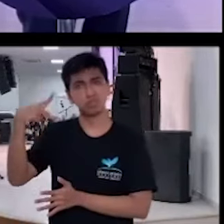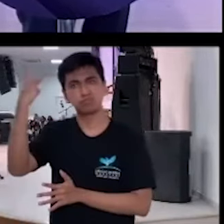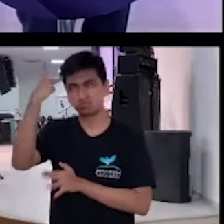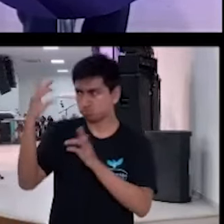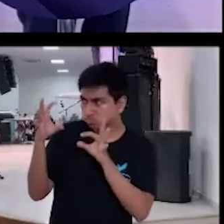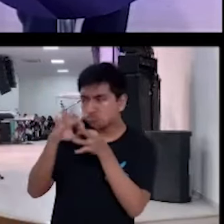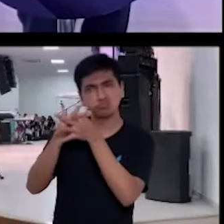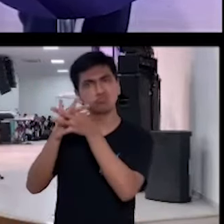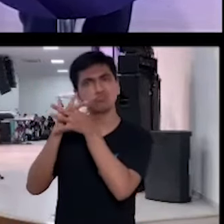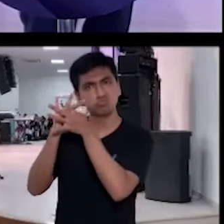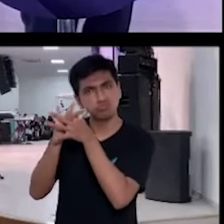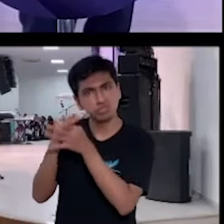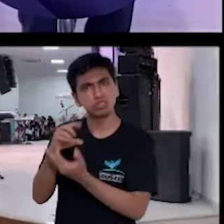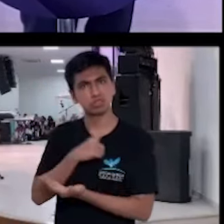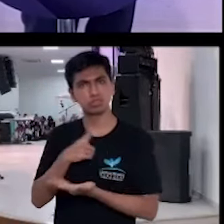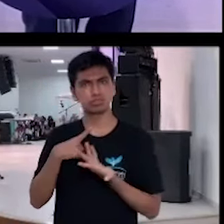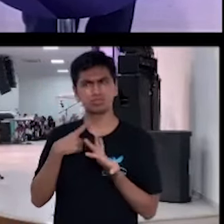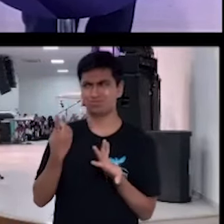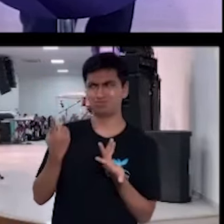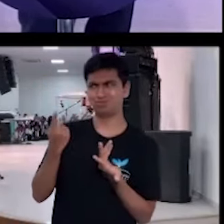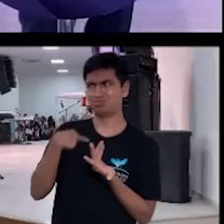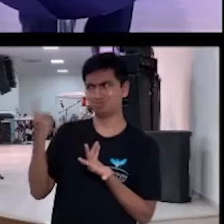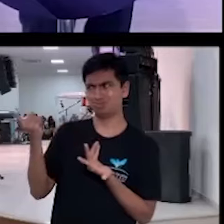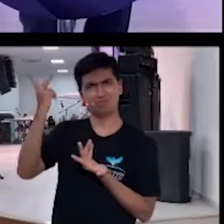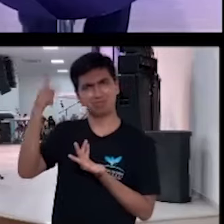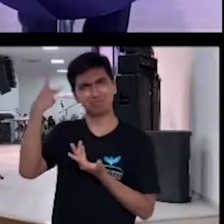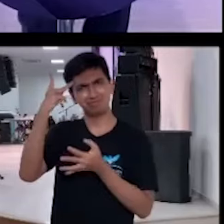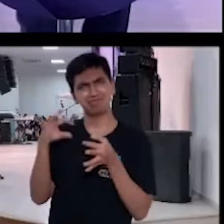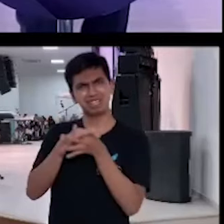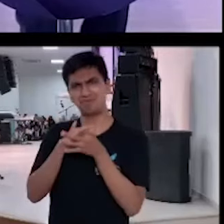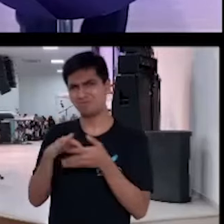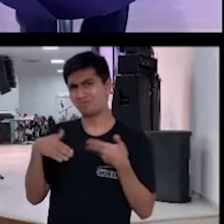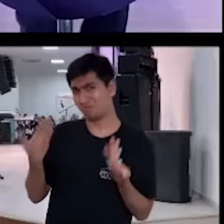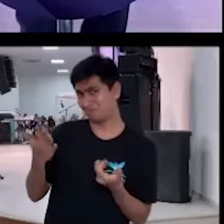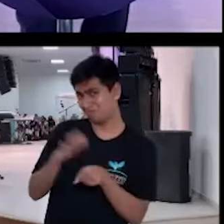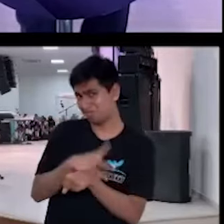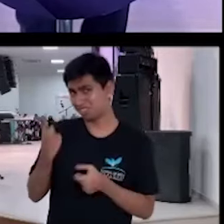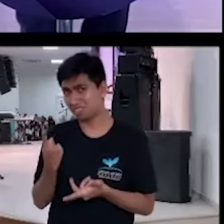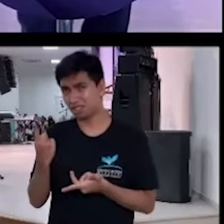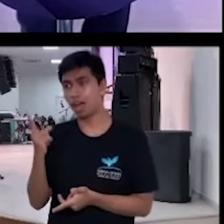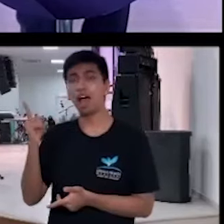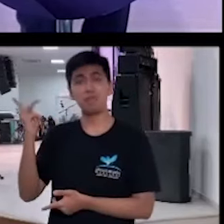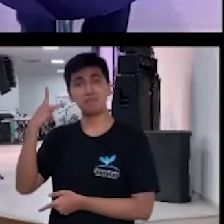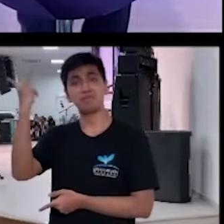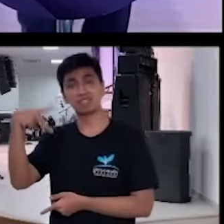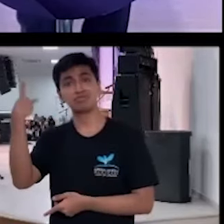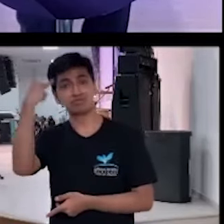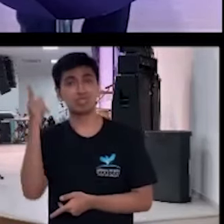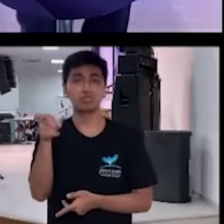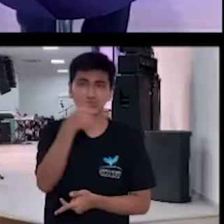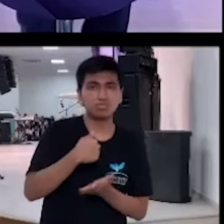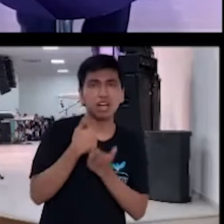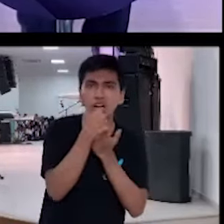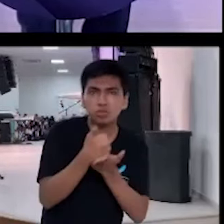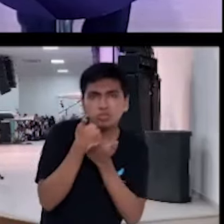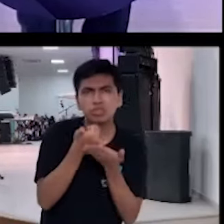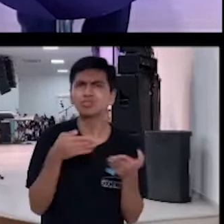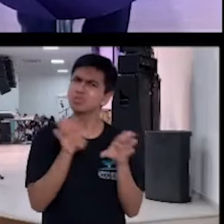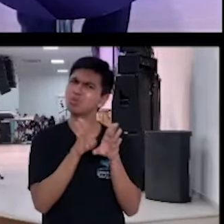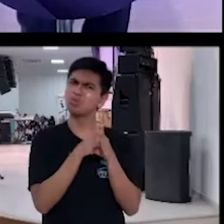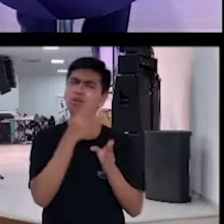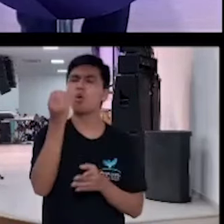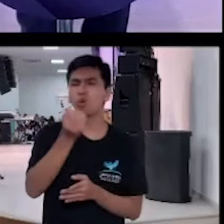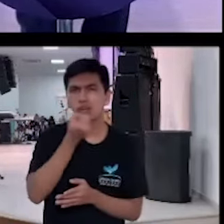por vuestras almas. Hasta ahí vamos a leer. Ellos son los que van a dar cuenta de ustedes. ¿Sí,